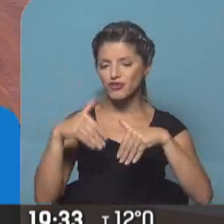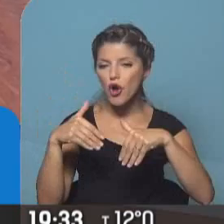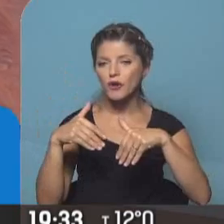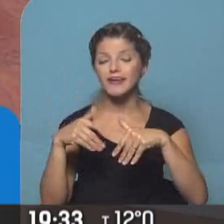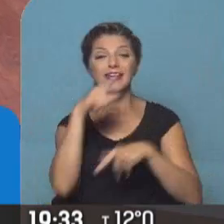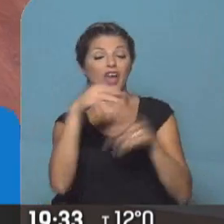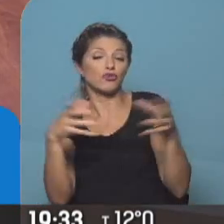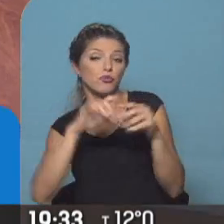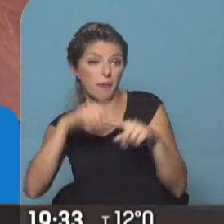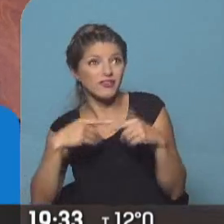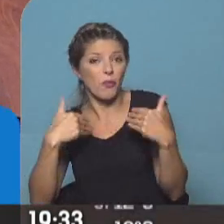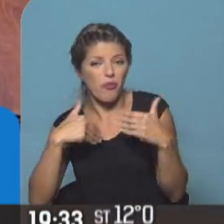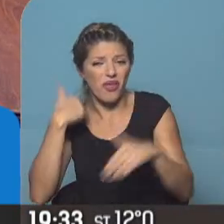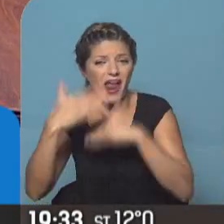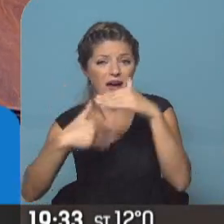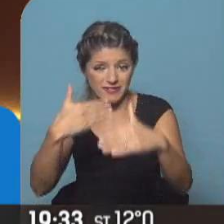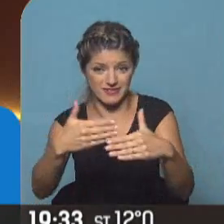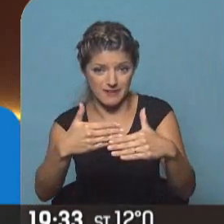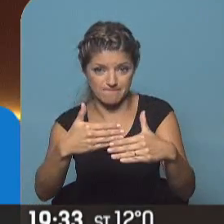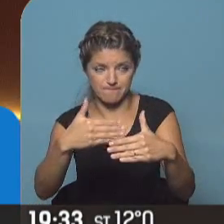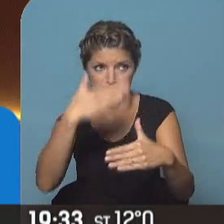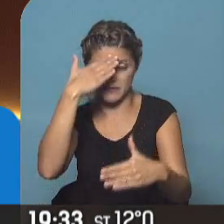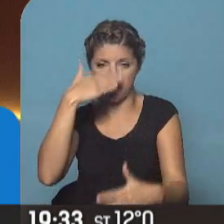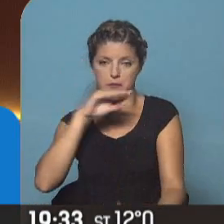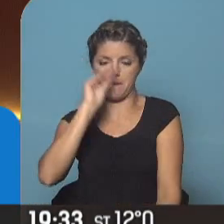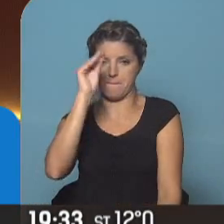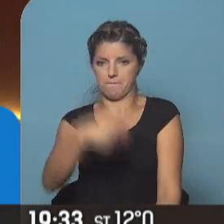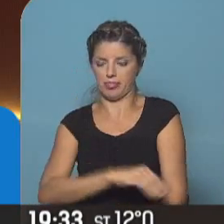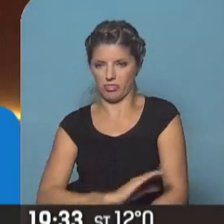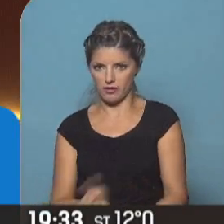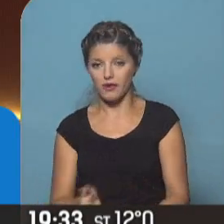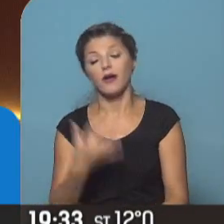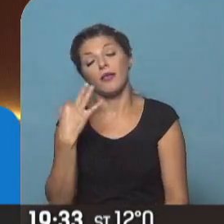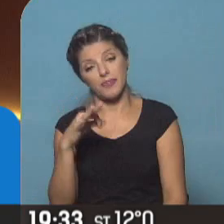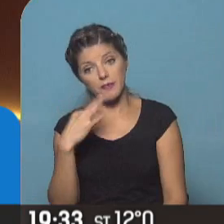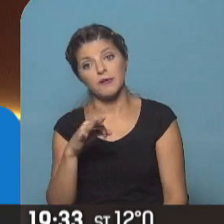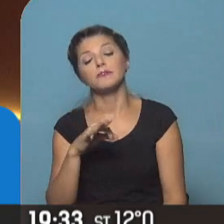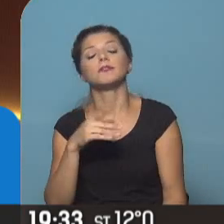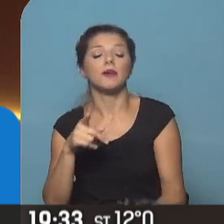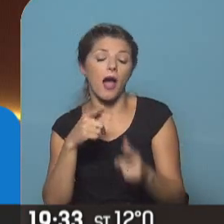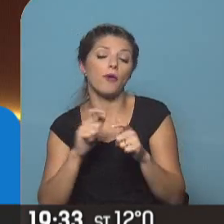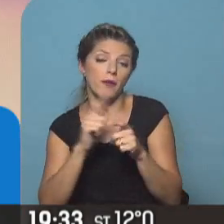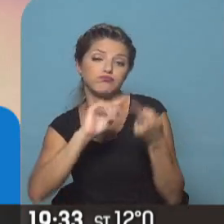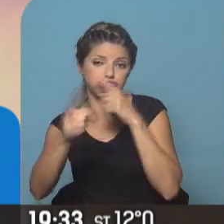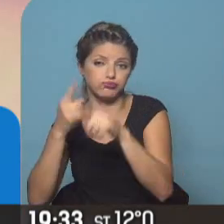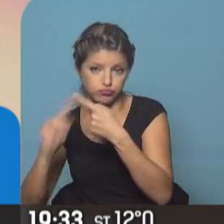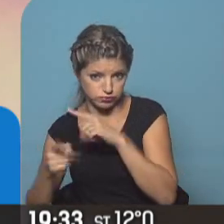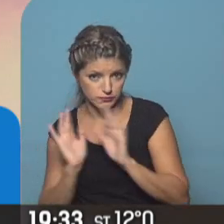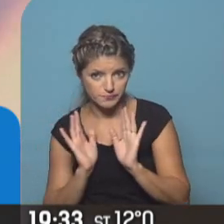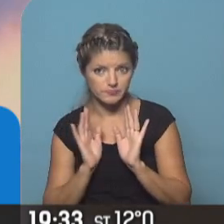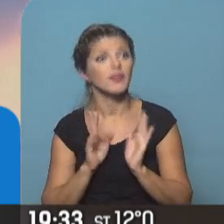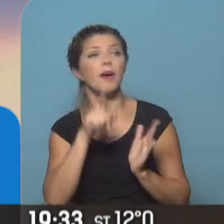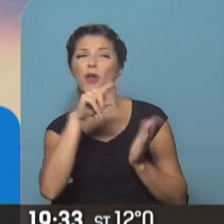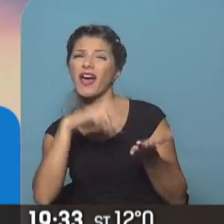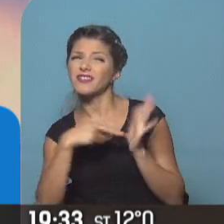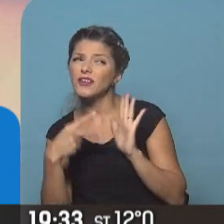quizás pudiera avanzar. Bueno, tiene que ampliar la base y lo hemos visto en estos días, ¿no? Sí, ampliar la base por ahora significa,